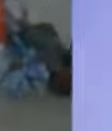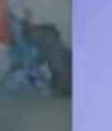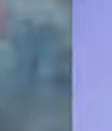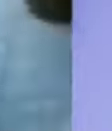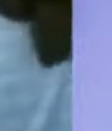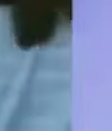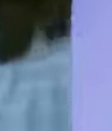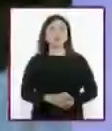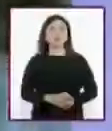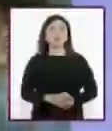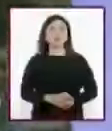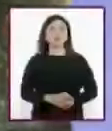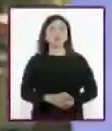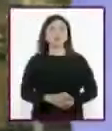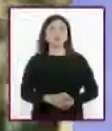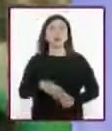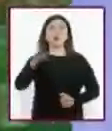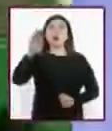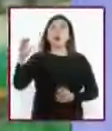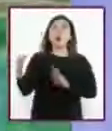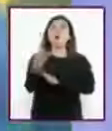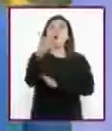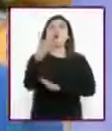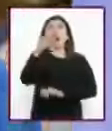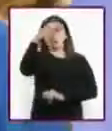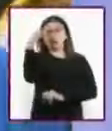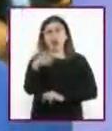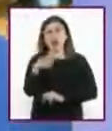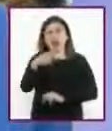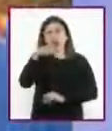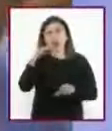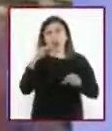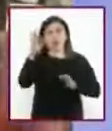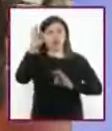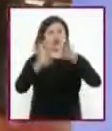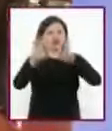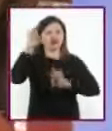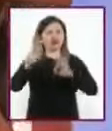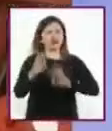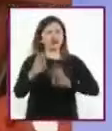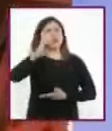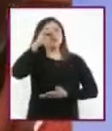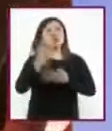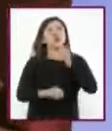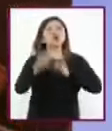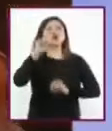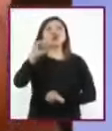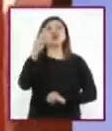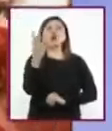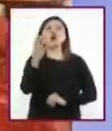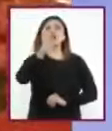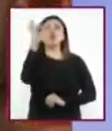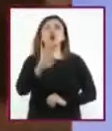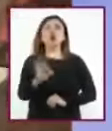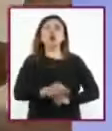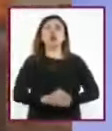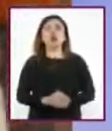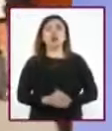Opera Bolsa Mexicana de Valores con una baja del 0.4%. ¿Quiere de puerco o quiere de res, señora? ¿Qué le